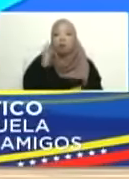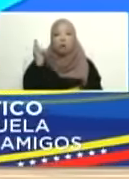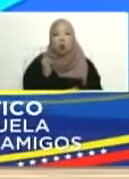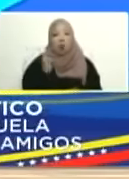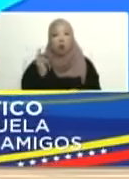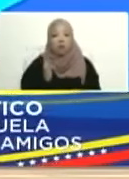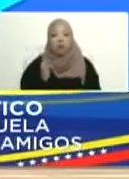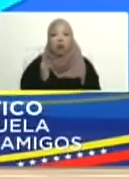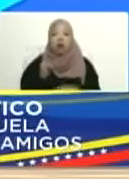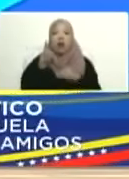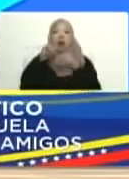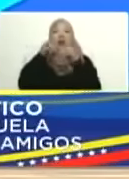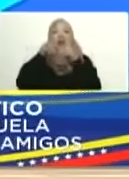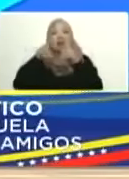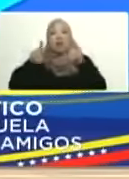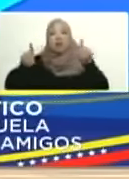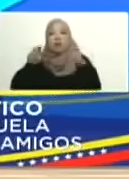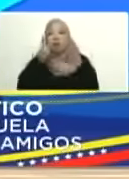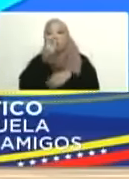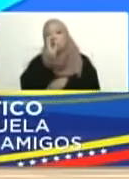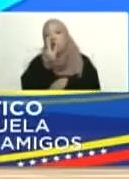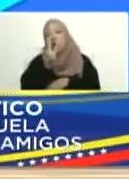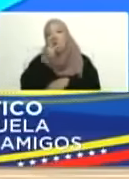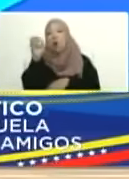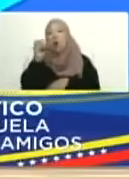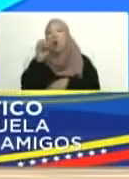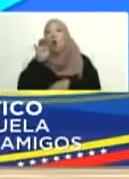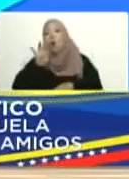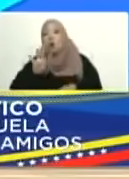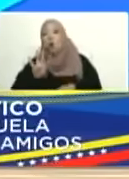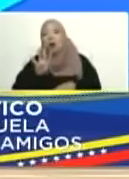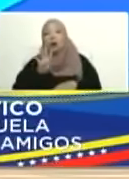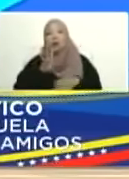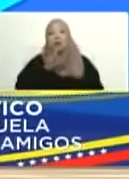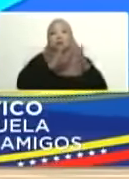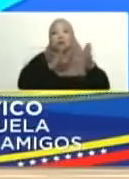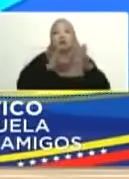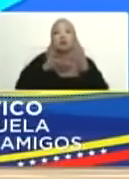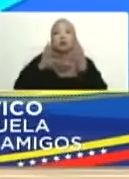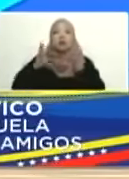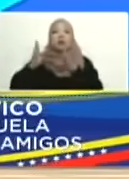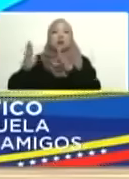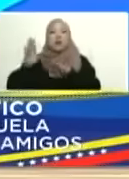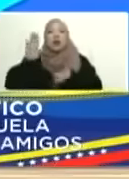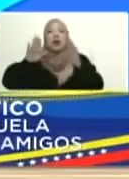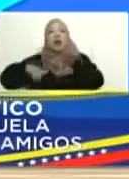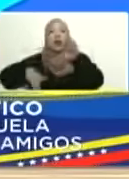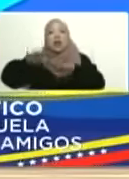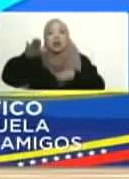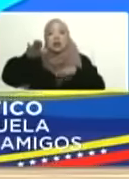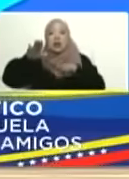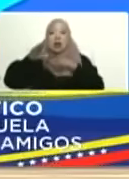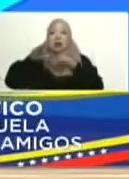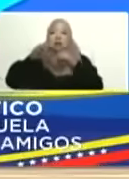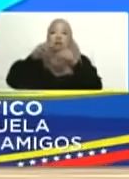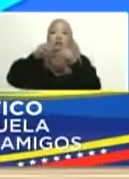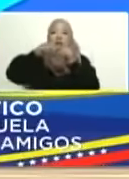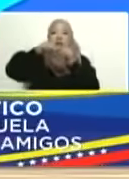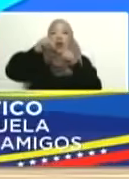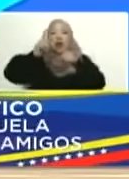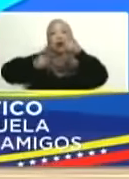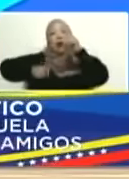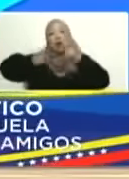nos dividimos en 2, 3, 4 pedazos, 5, 10, 15 pedazos. de lo que llamaron